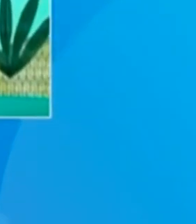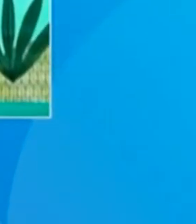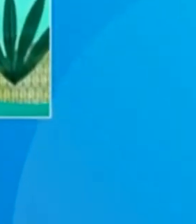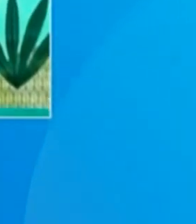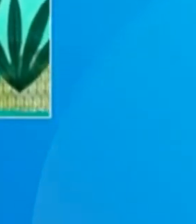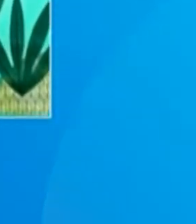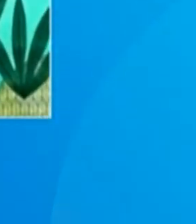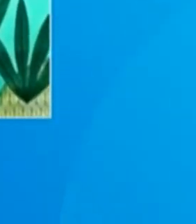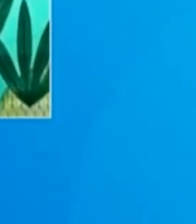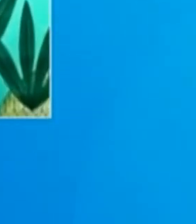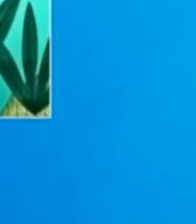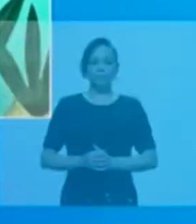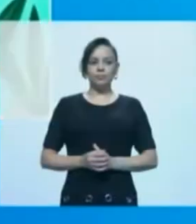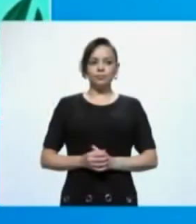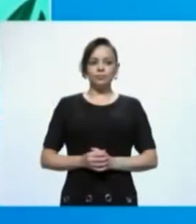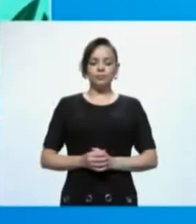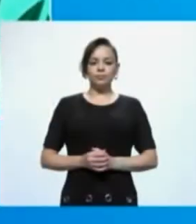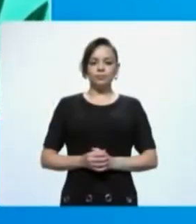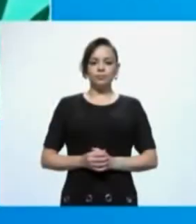olele,